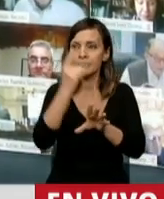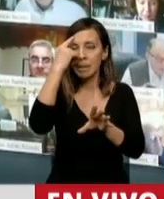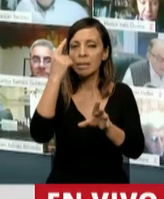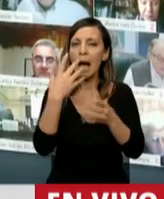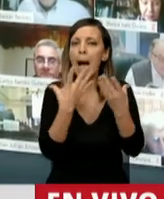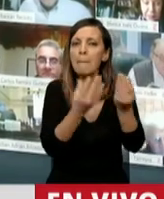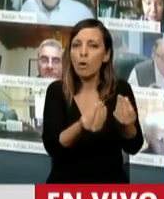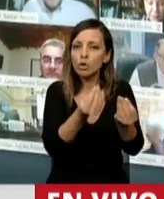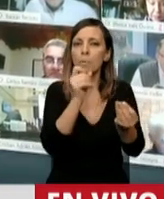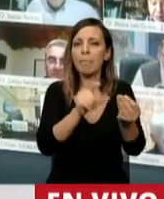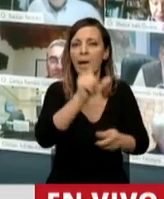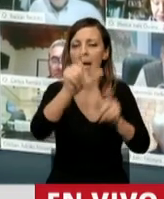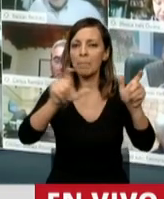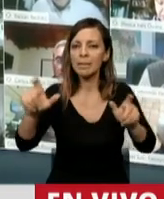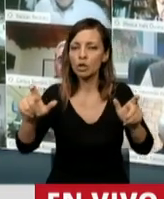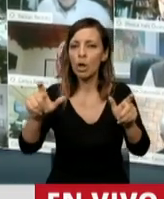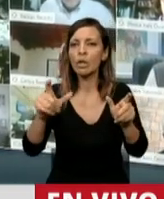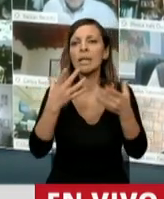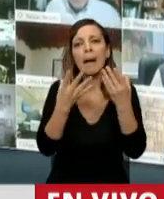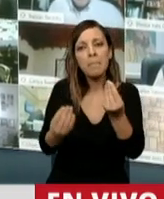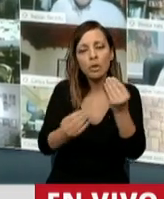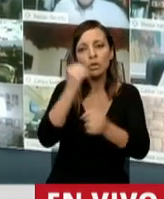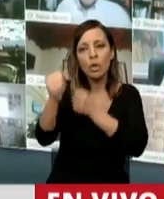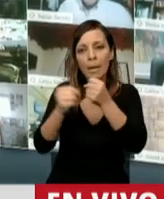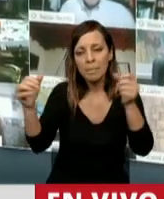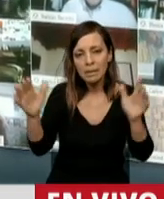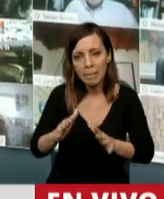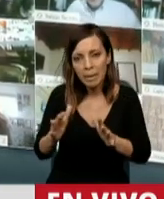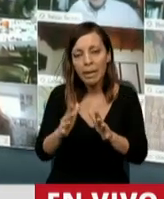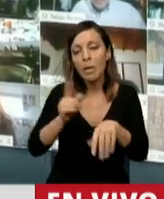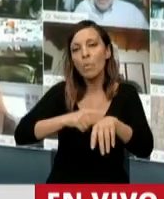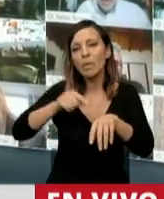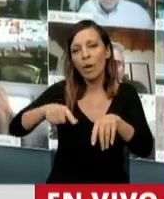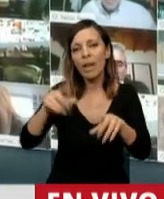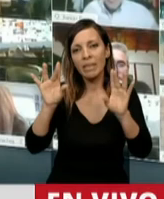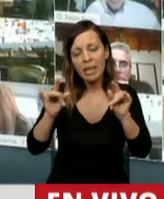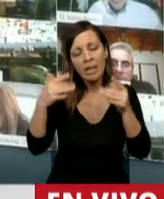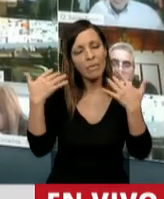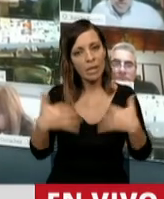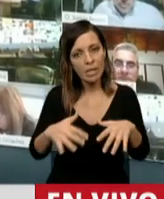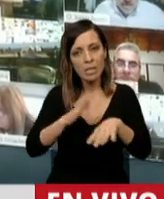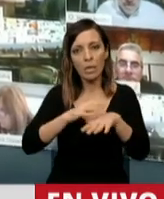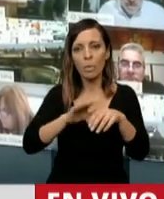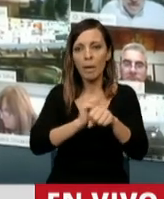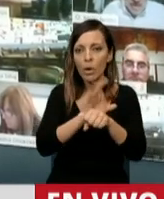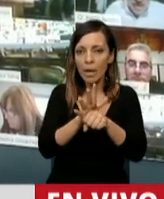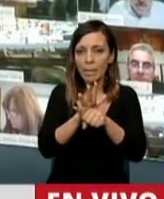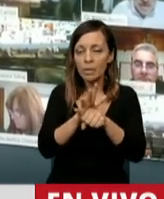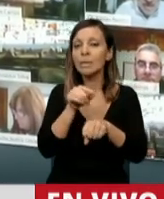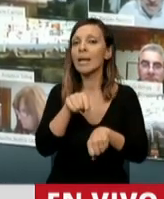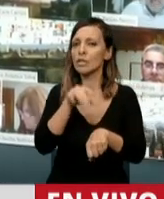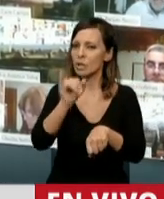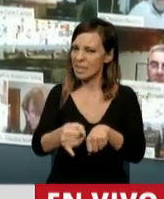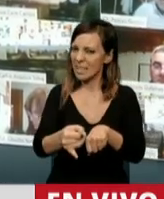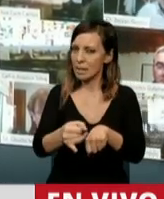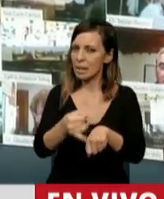un momento de dificultad, acompañar a las pymes en un momento de dificultad como la que estamos viviendo por esta pandemia, sí. Y